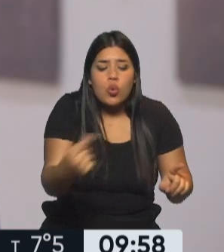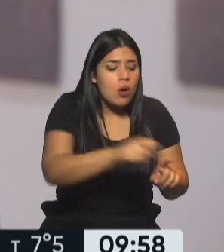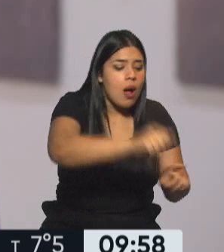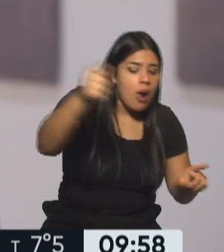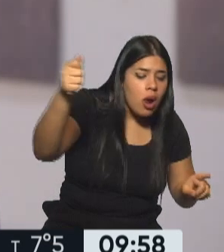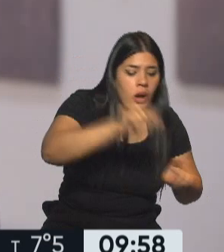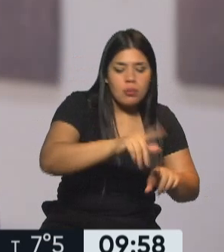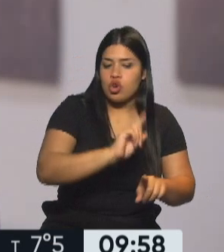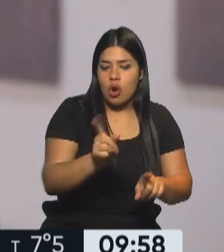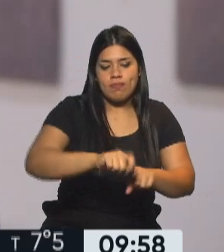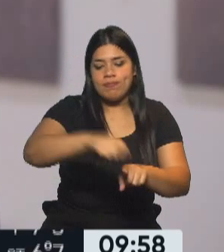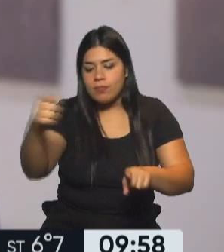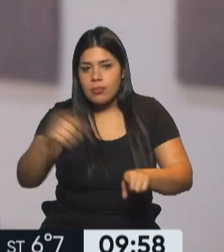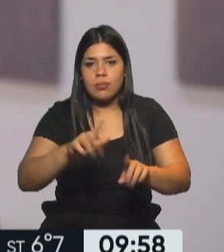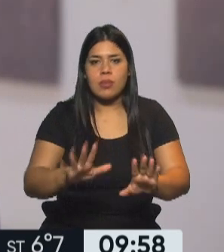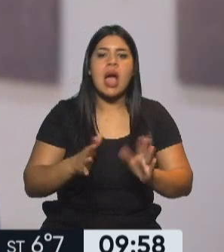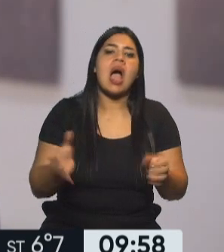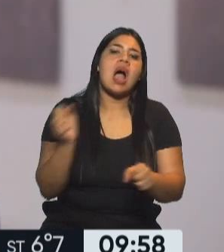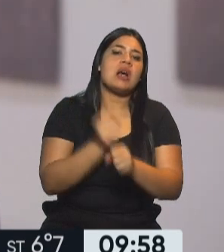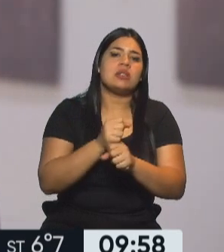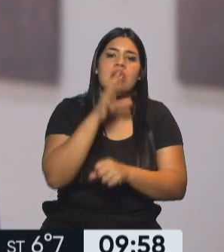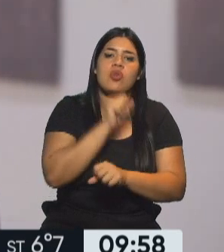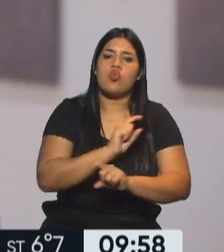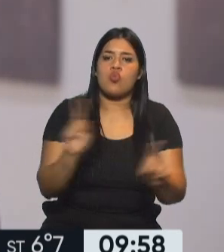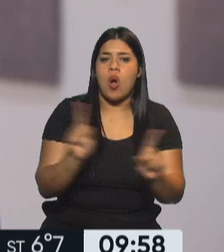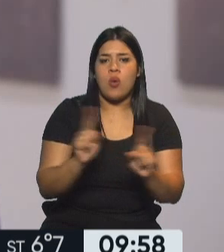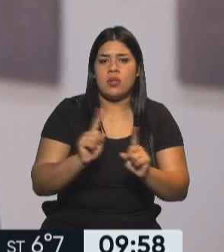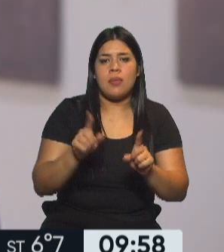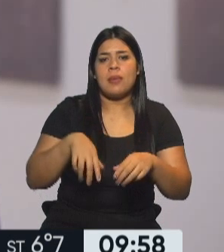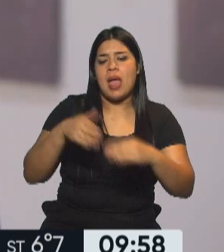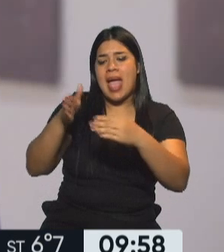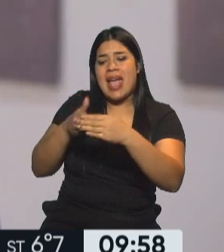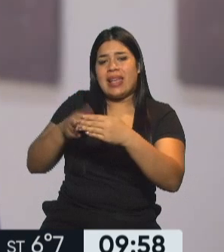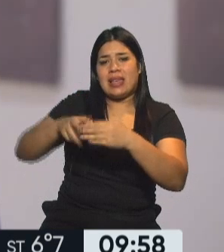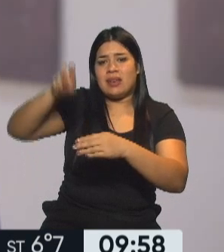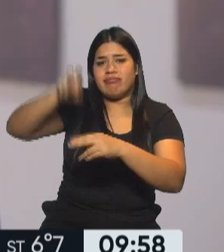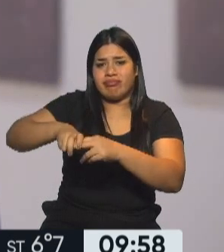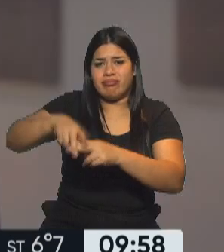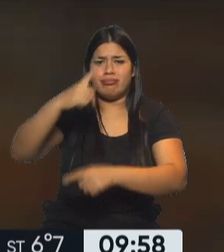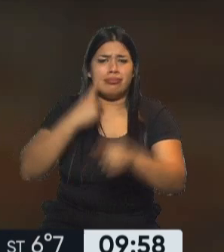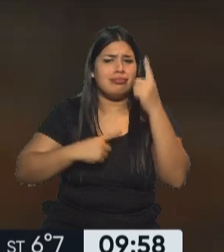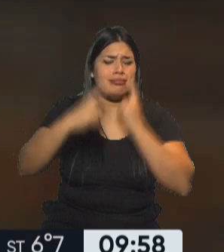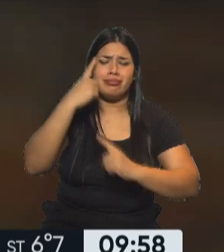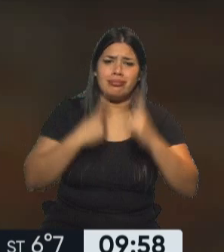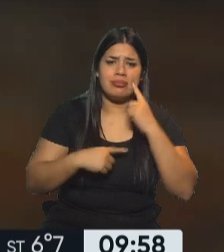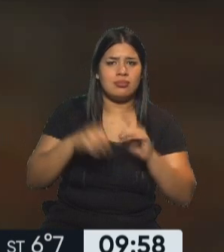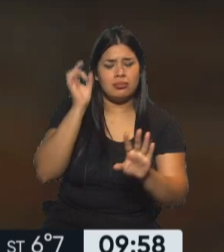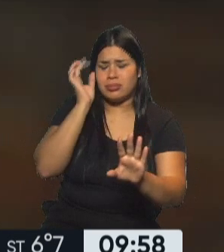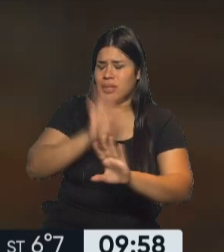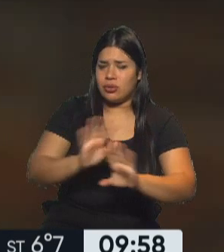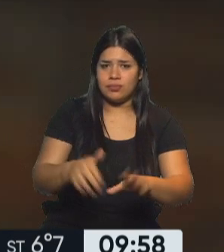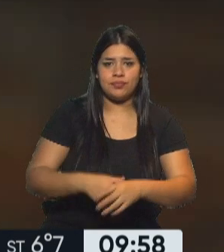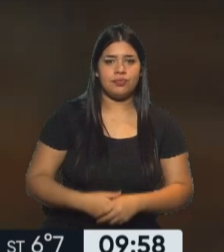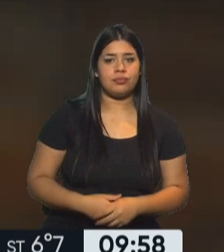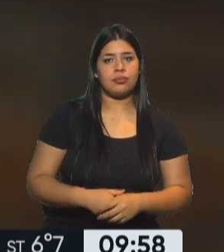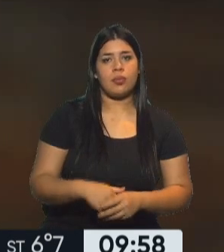que no aguantó más y se sentó en la esquina y empezó a llorar. Ay, perdón. Ese día vino a la mañana